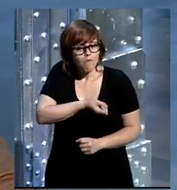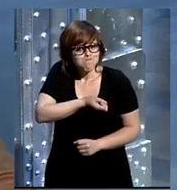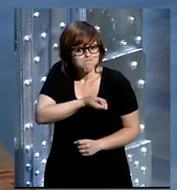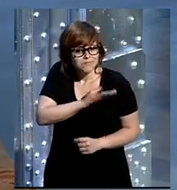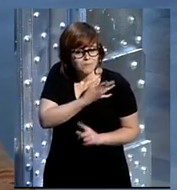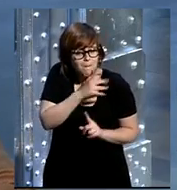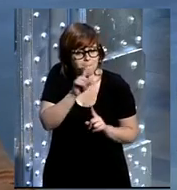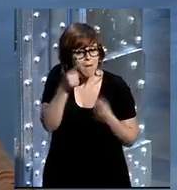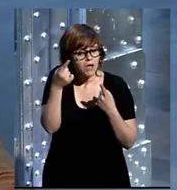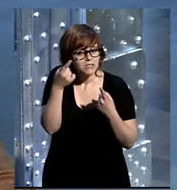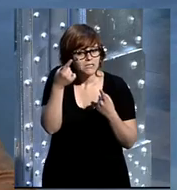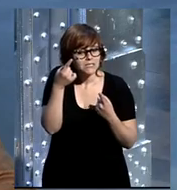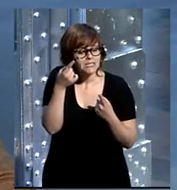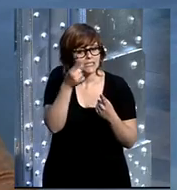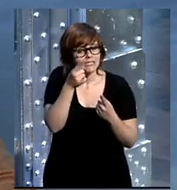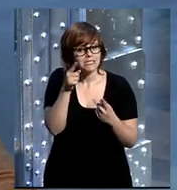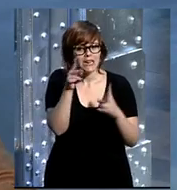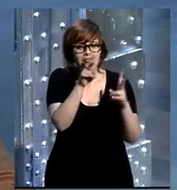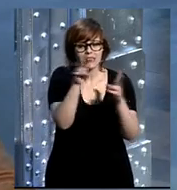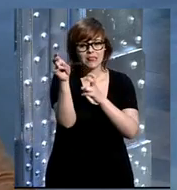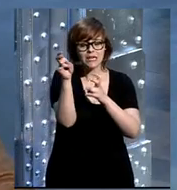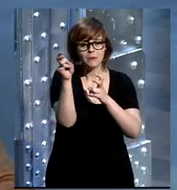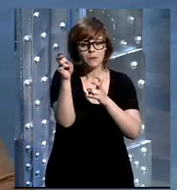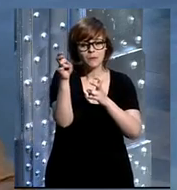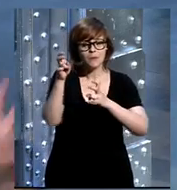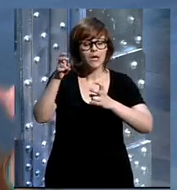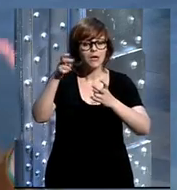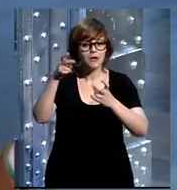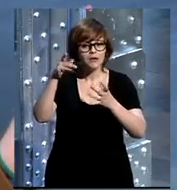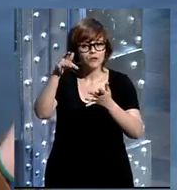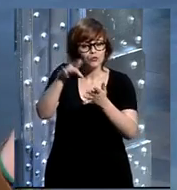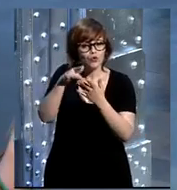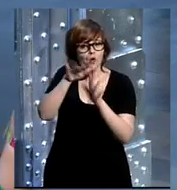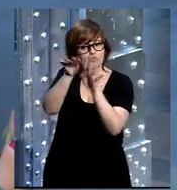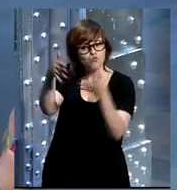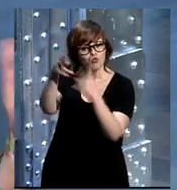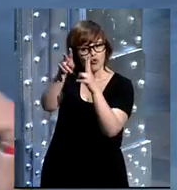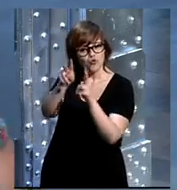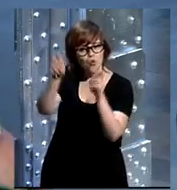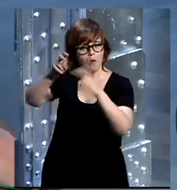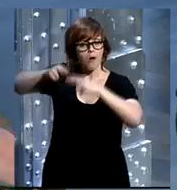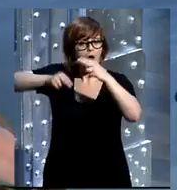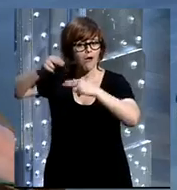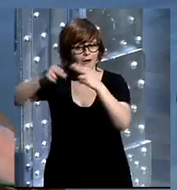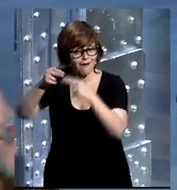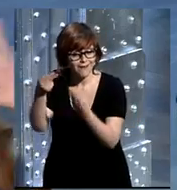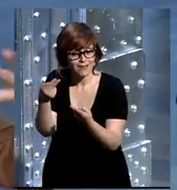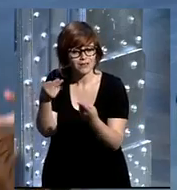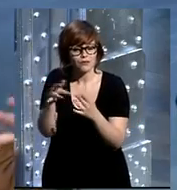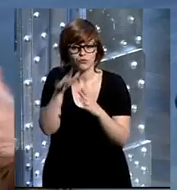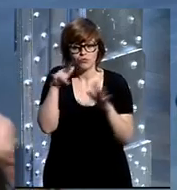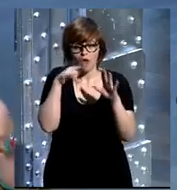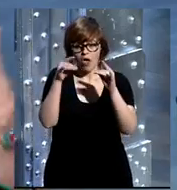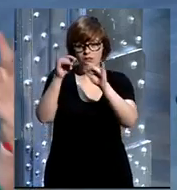modo de ver, de la construcción de algo así como un nuevo mundo, ¿no? Es decir, el